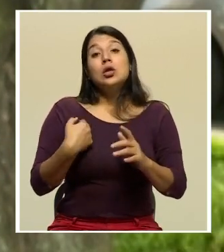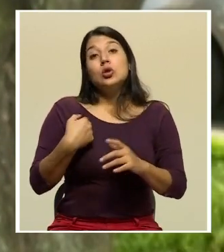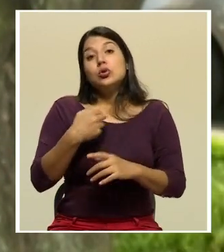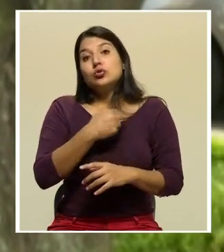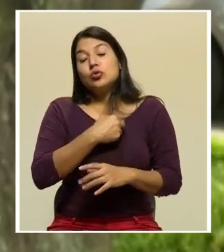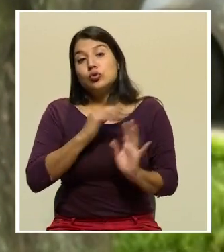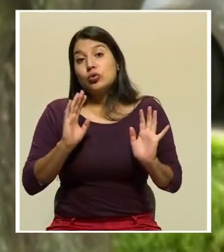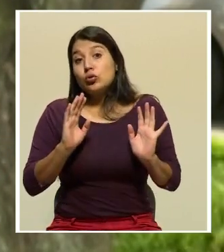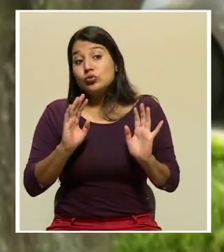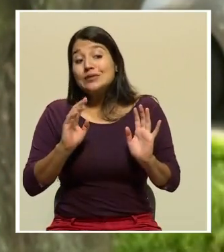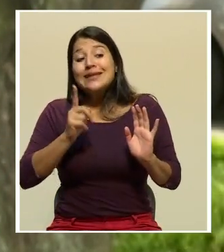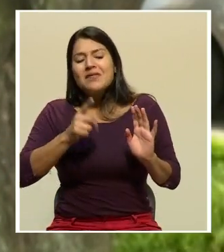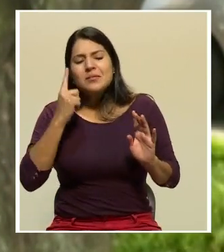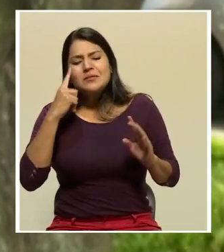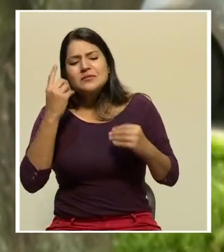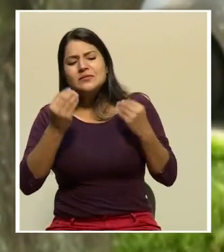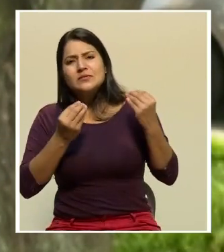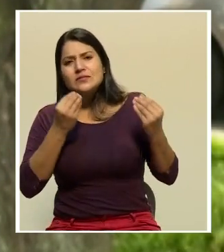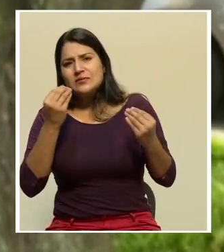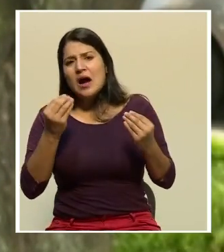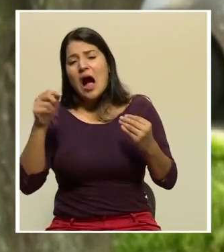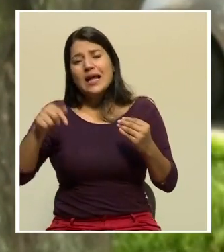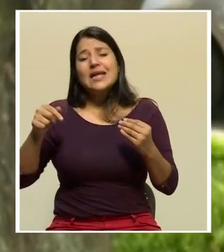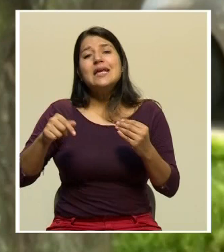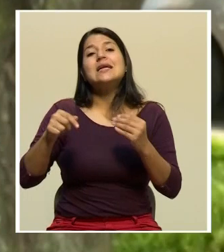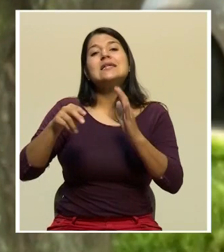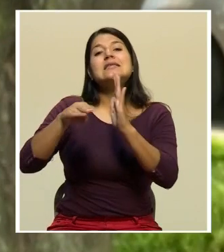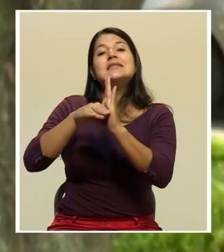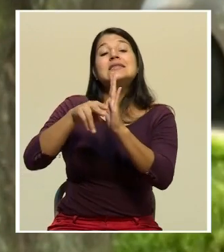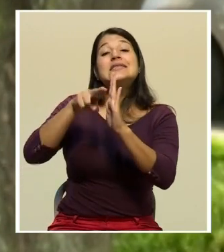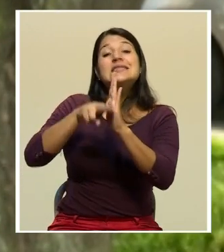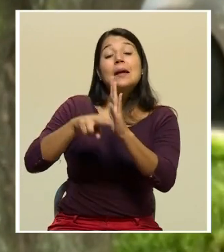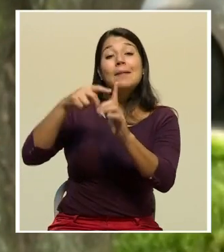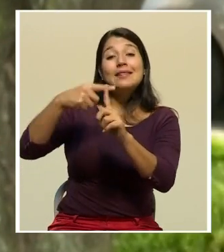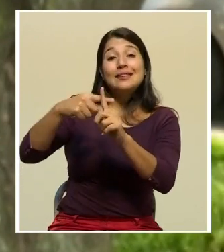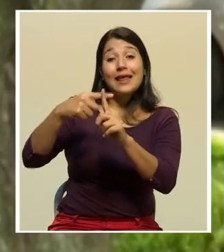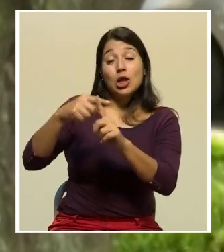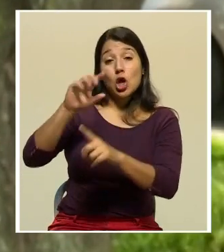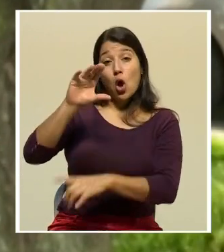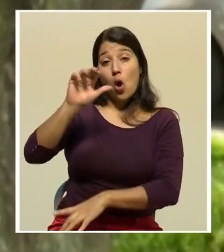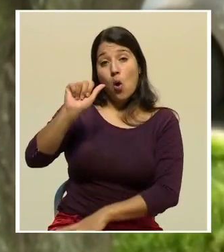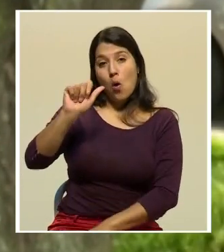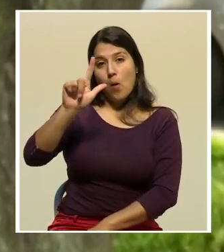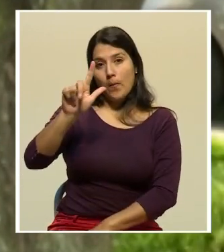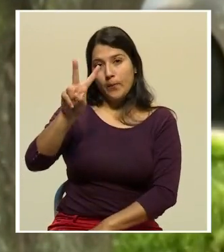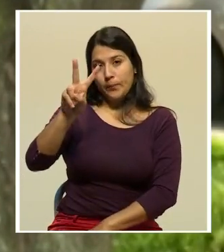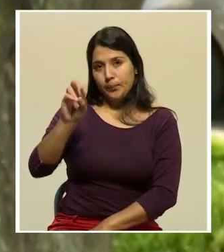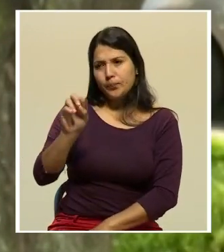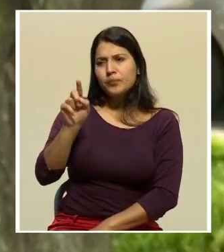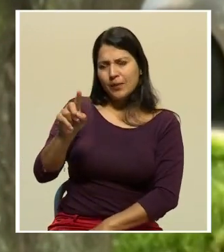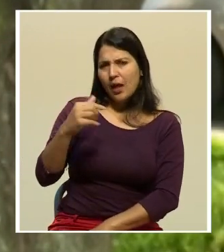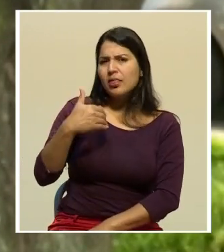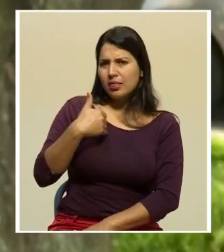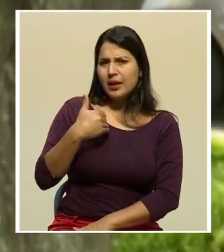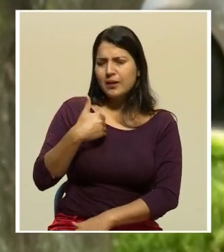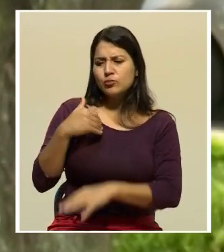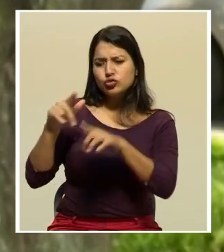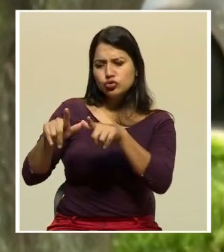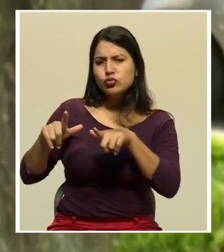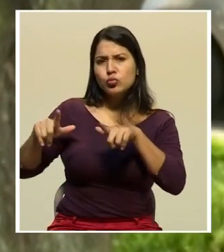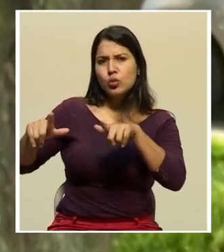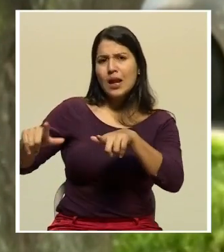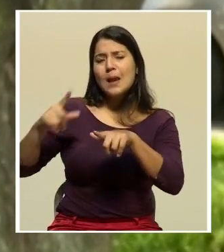del COVID, sería en el cementerio Calvo, en donde tenemos suficiente capacidad para hacer fosas individuales,